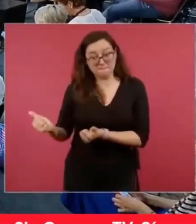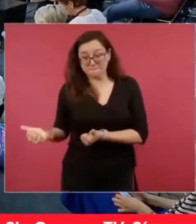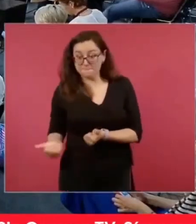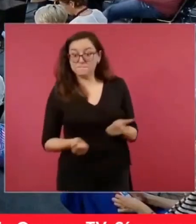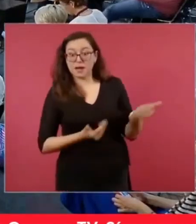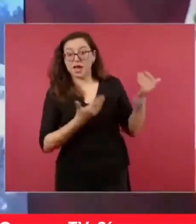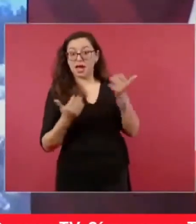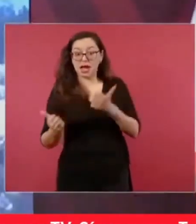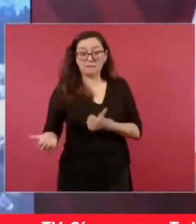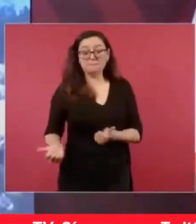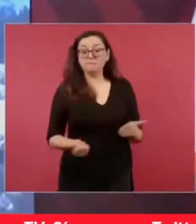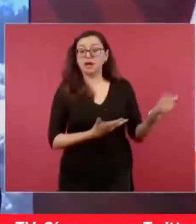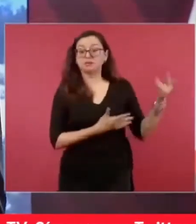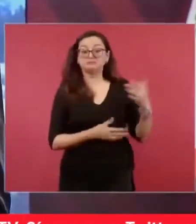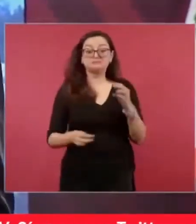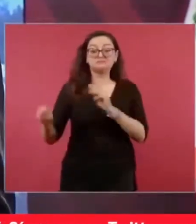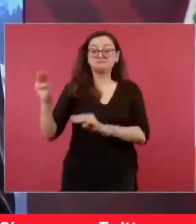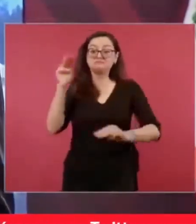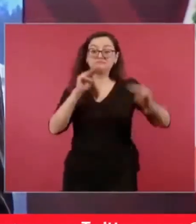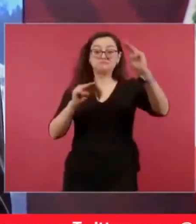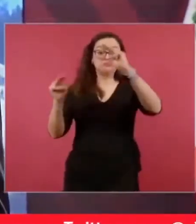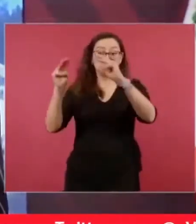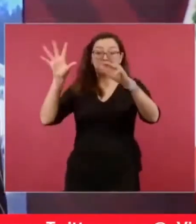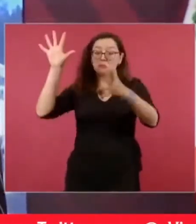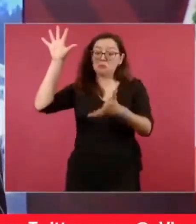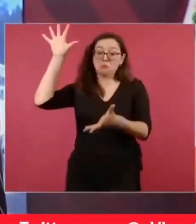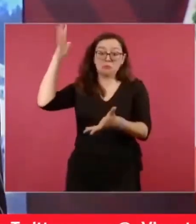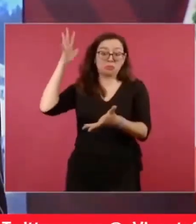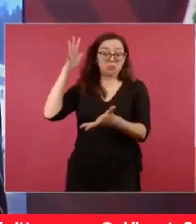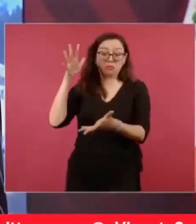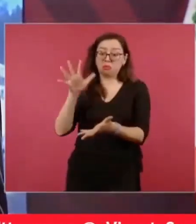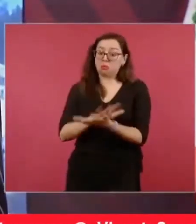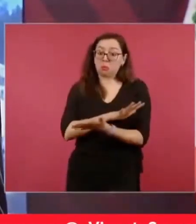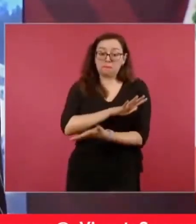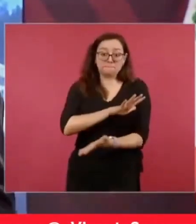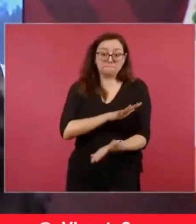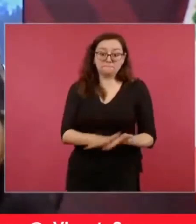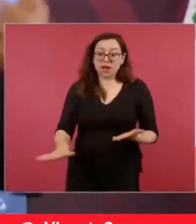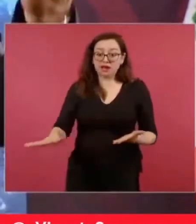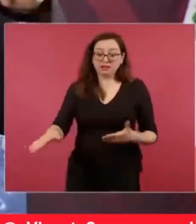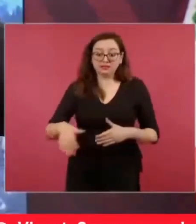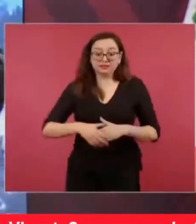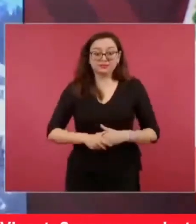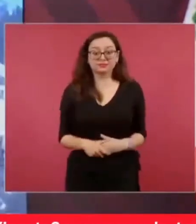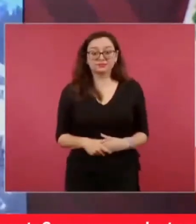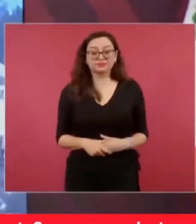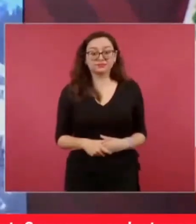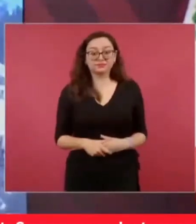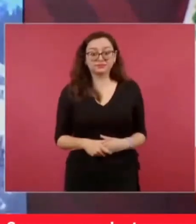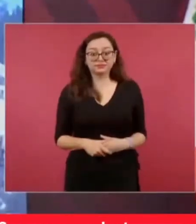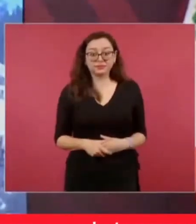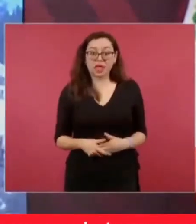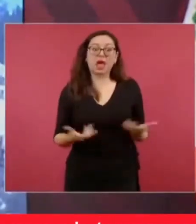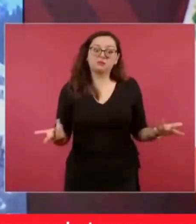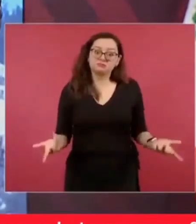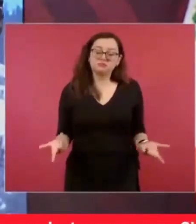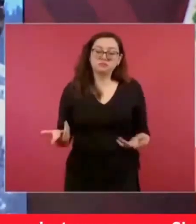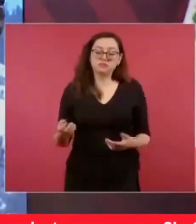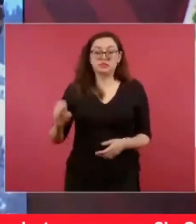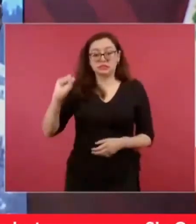oro acabaron con el cerro Y cómo le hacemos ahora con el